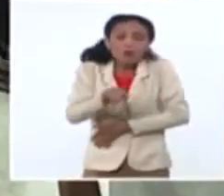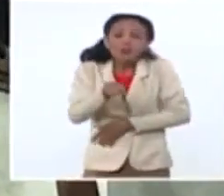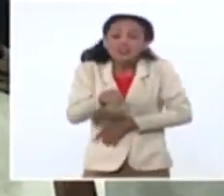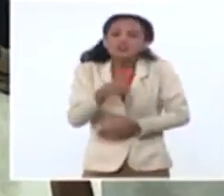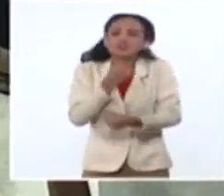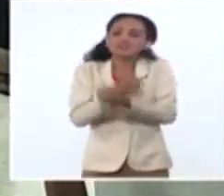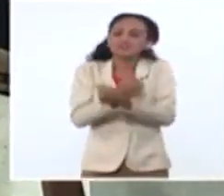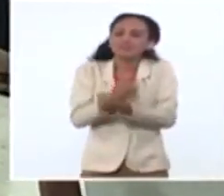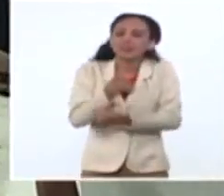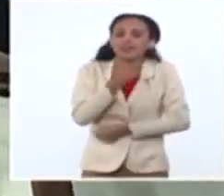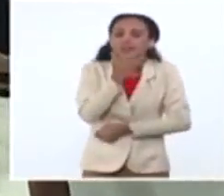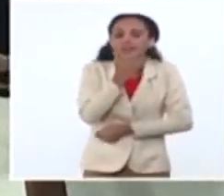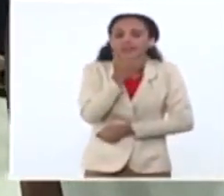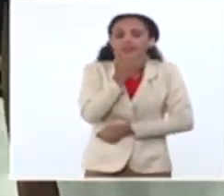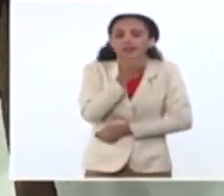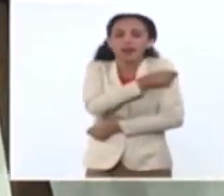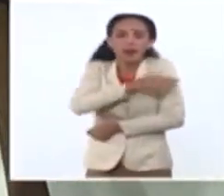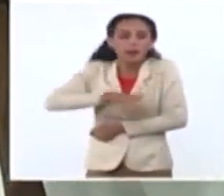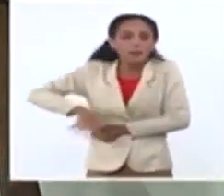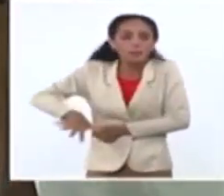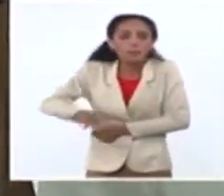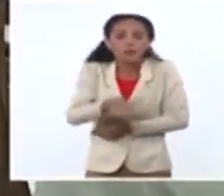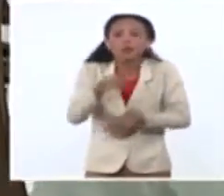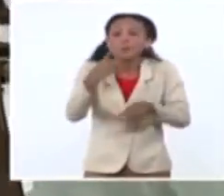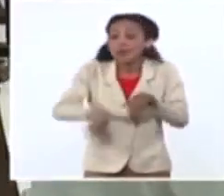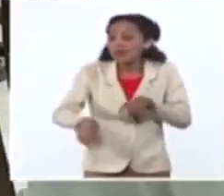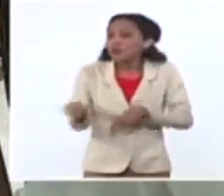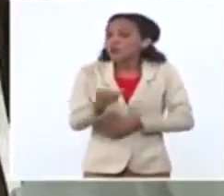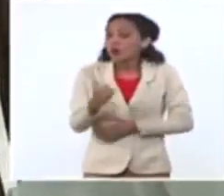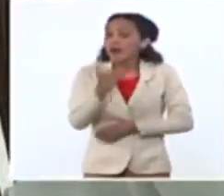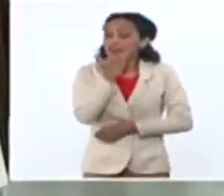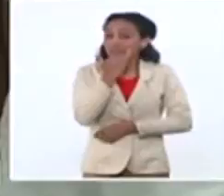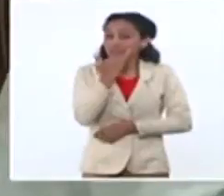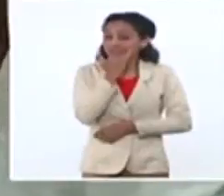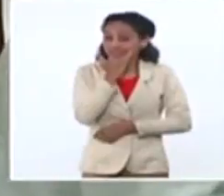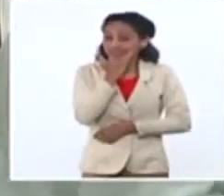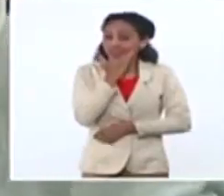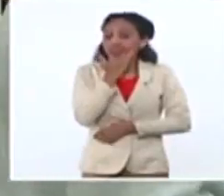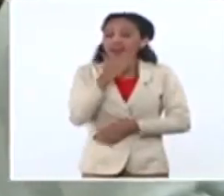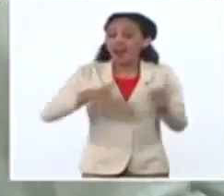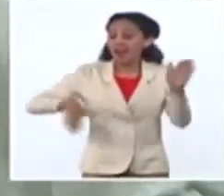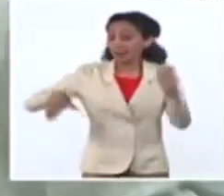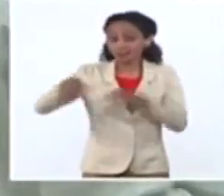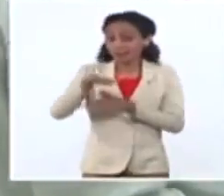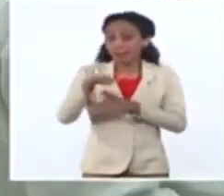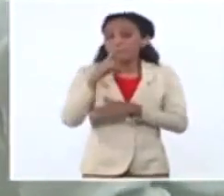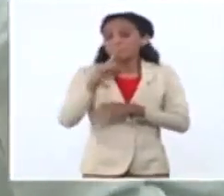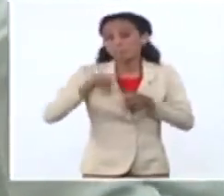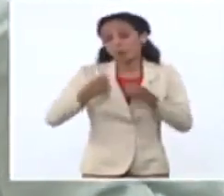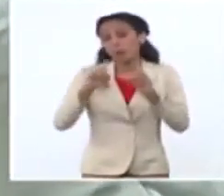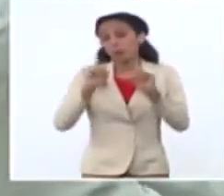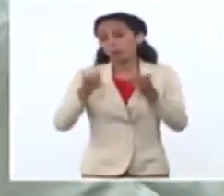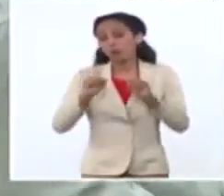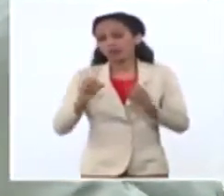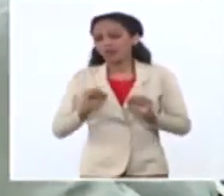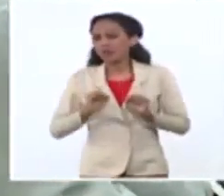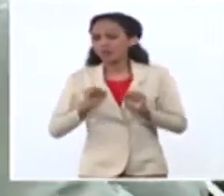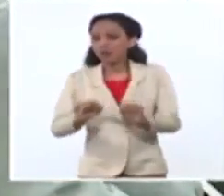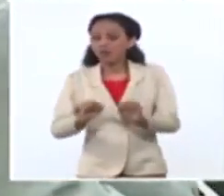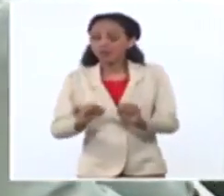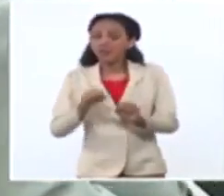que escala en una política tradicional, pero exacerbada en los últimos